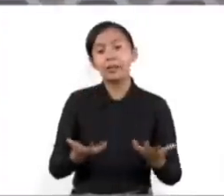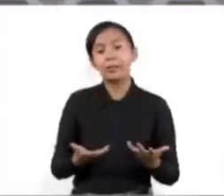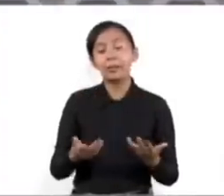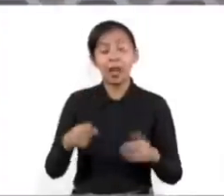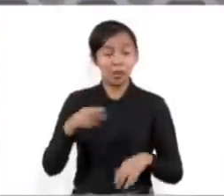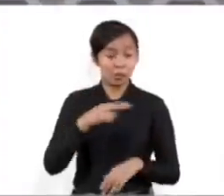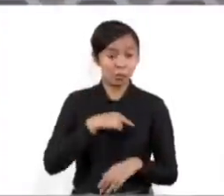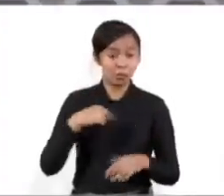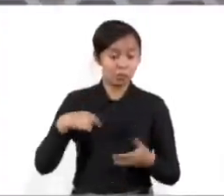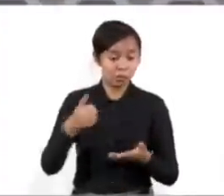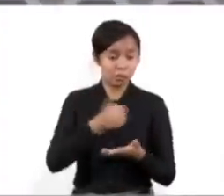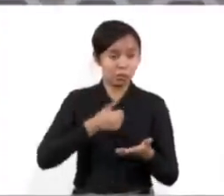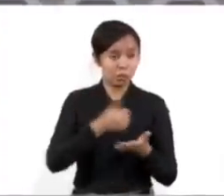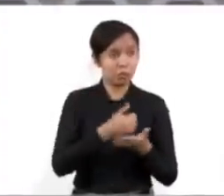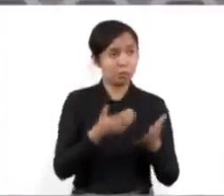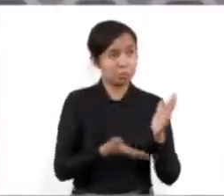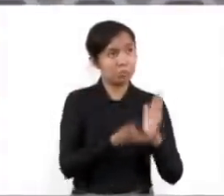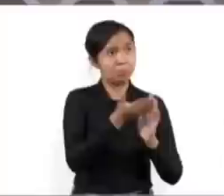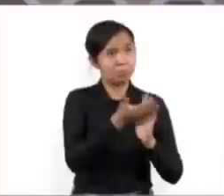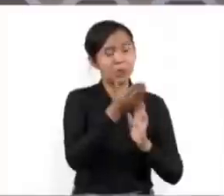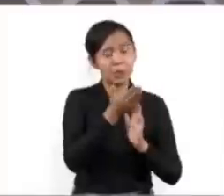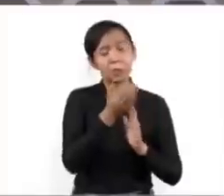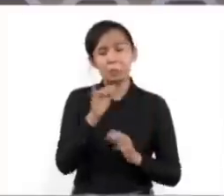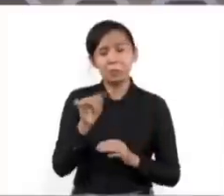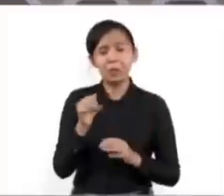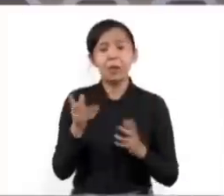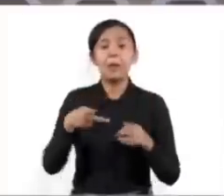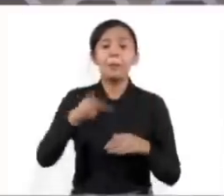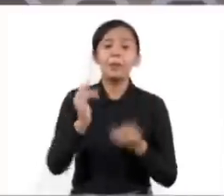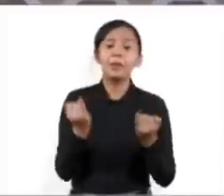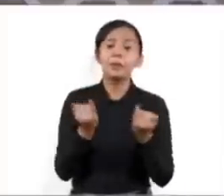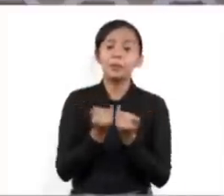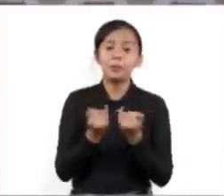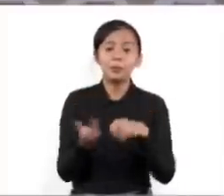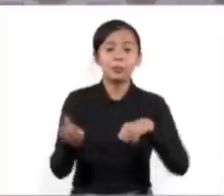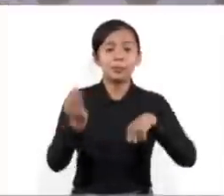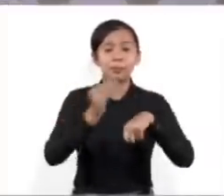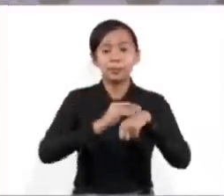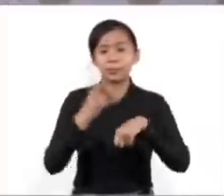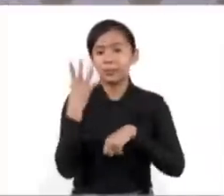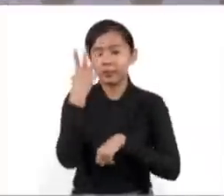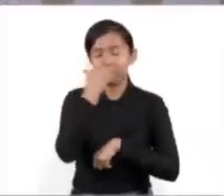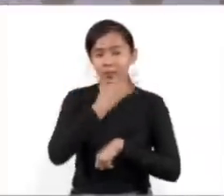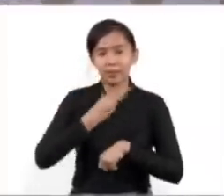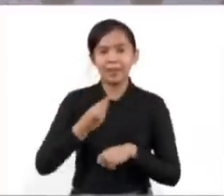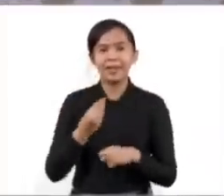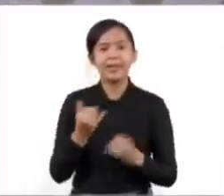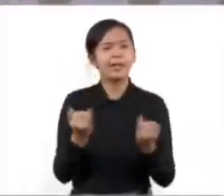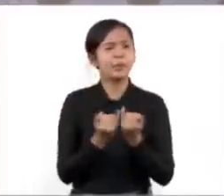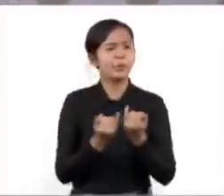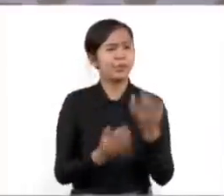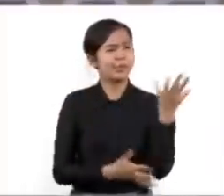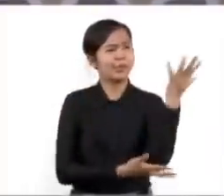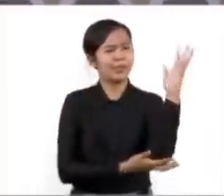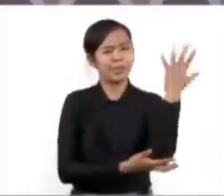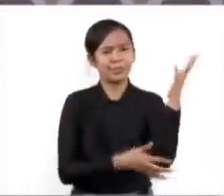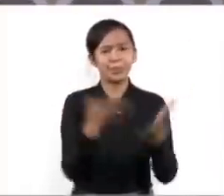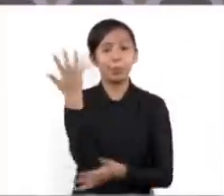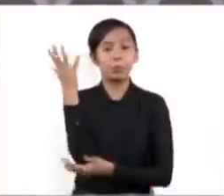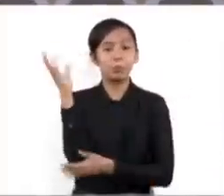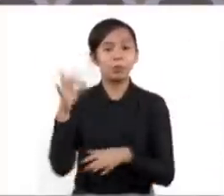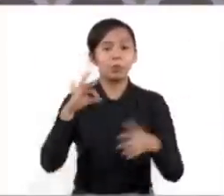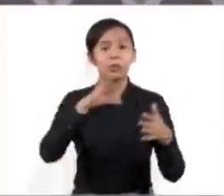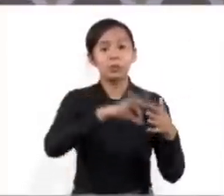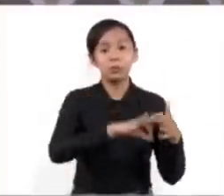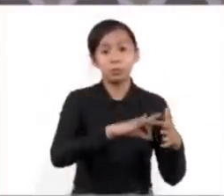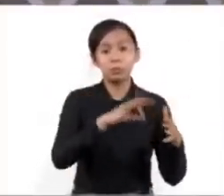hacer obras, es una ciudad que se embellece, unas obras que se aprovechan para sembrar árboles. Se sembraron 250 árboles,